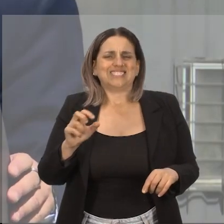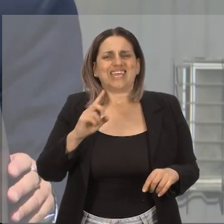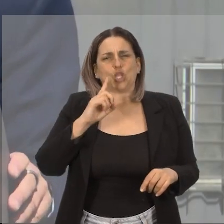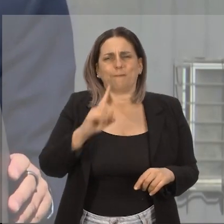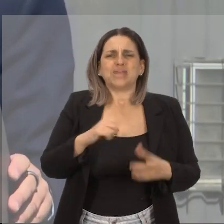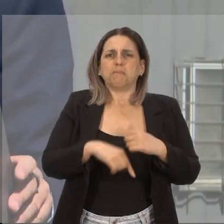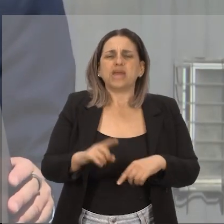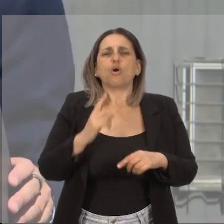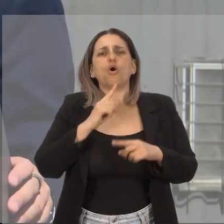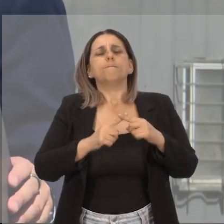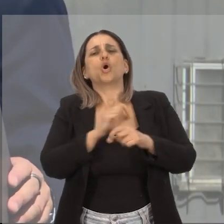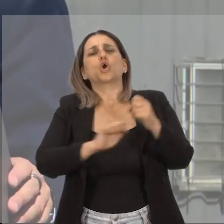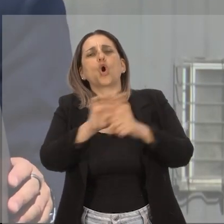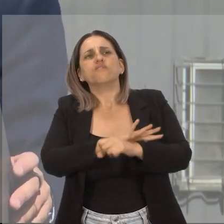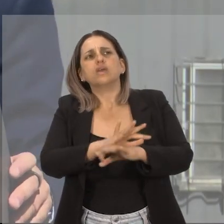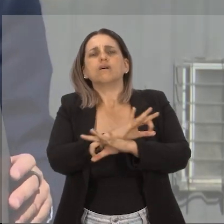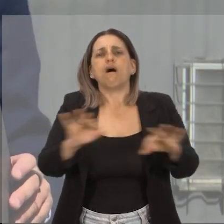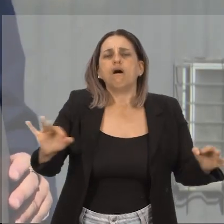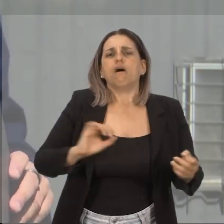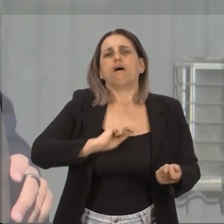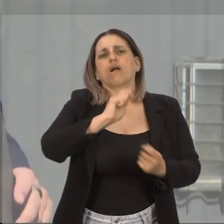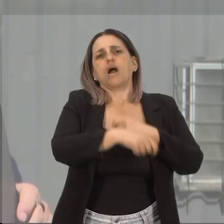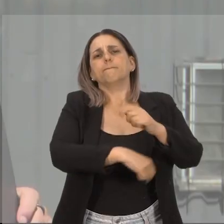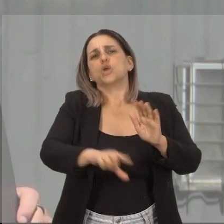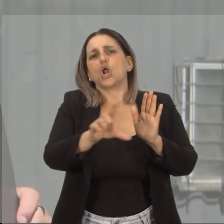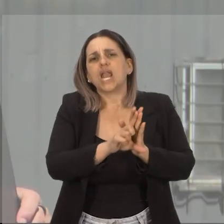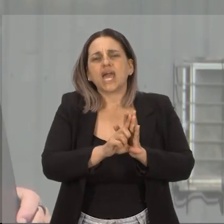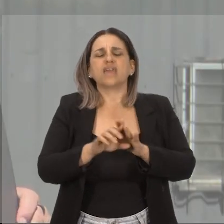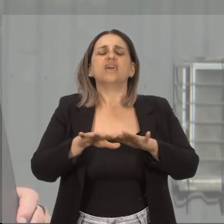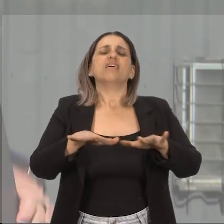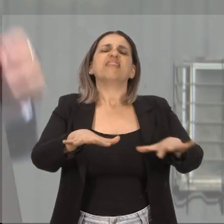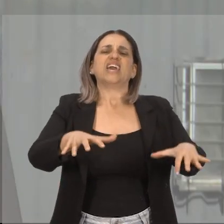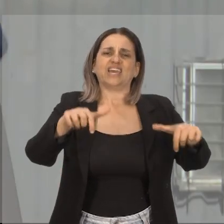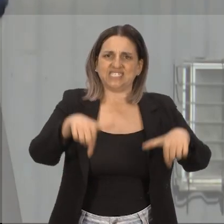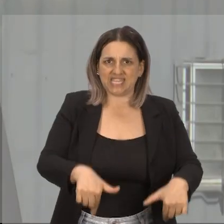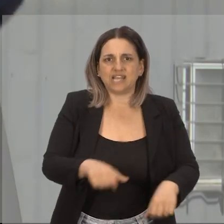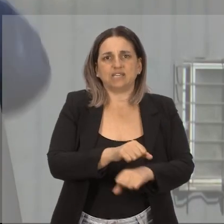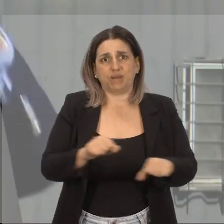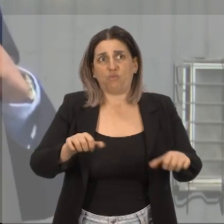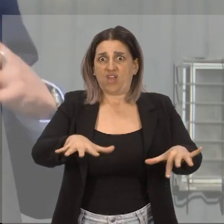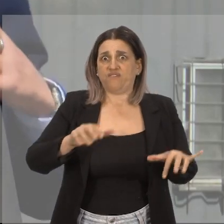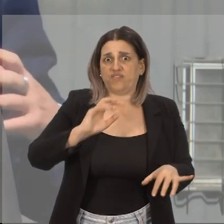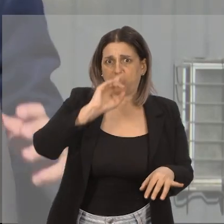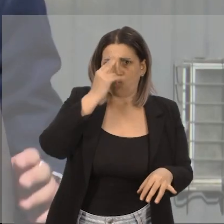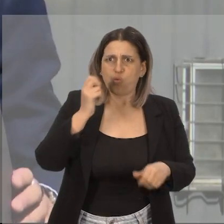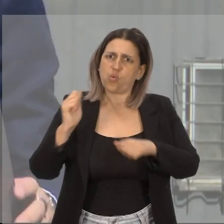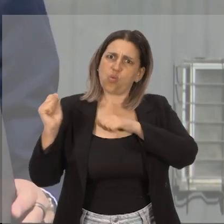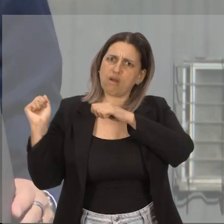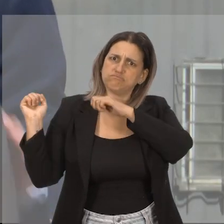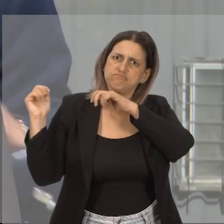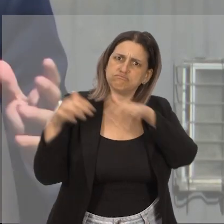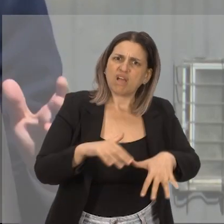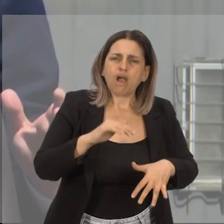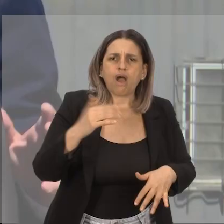cifra, pero a raíz de la pandemia, a raíz del cambio en la legislación de residencias, hemos tenido una